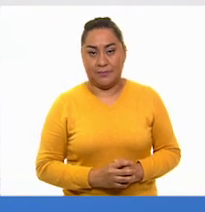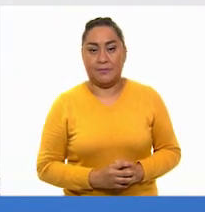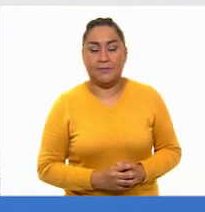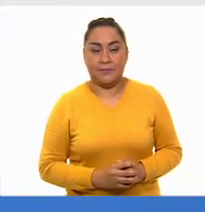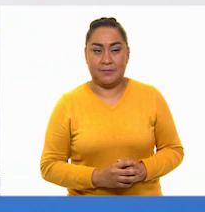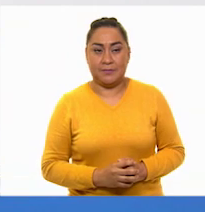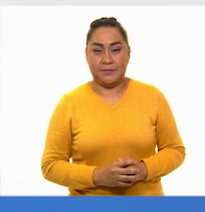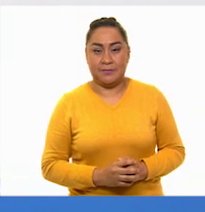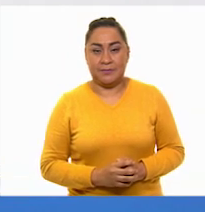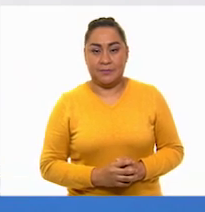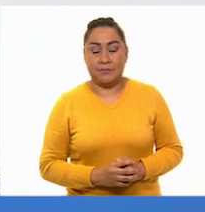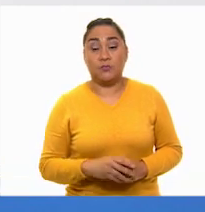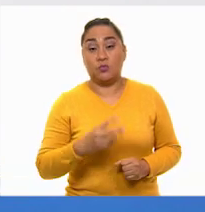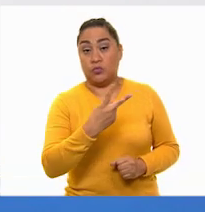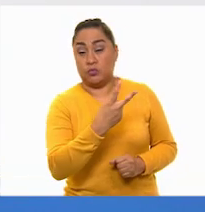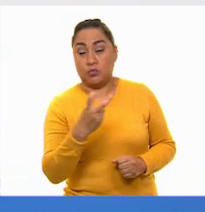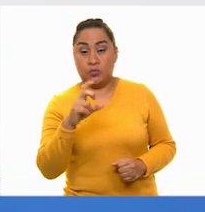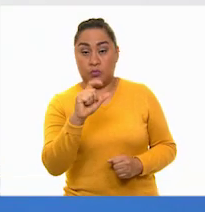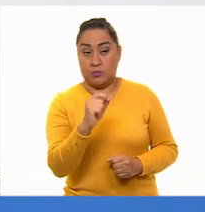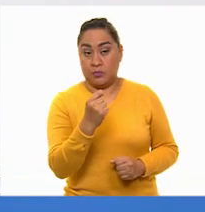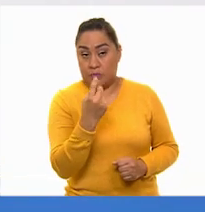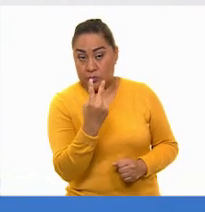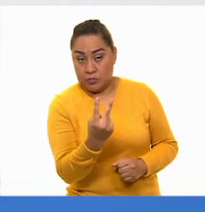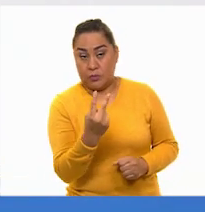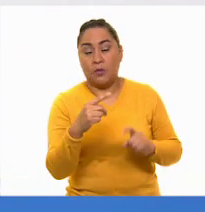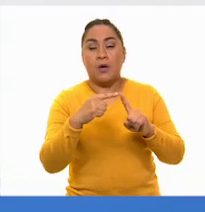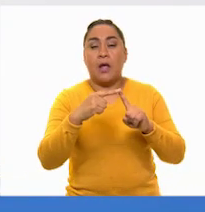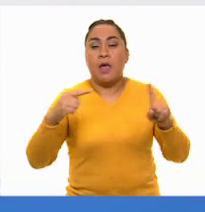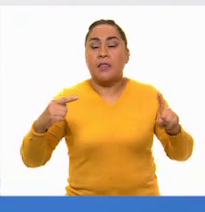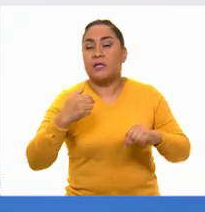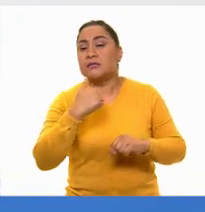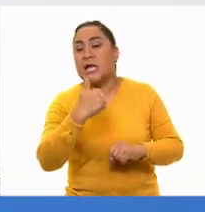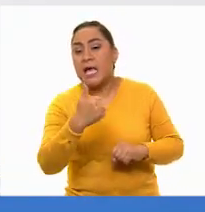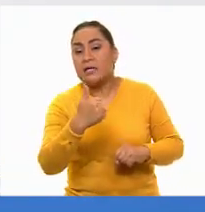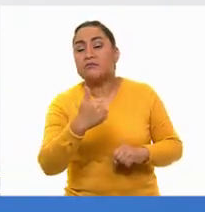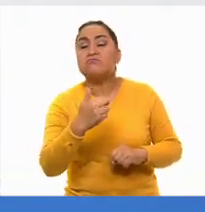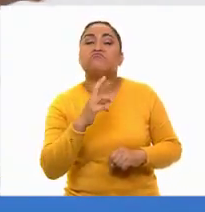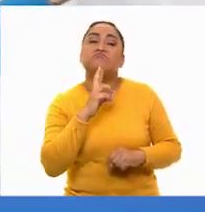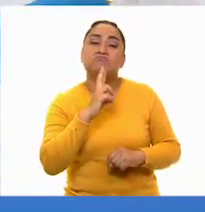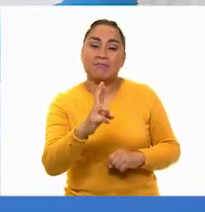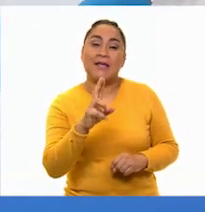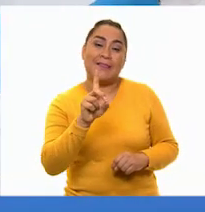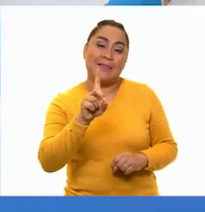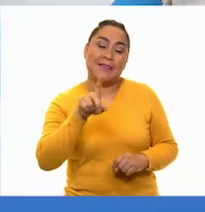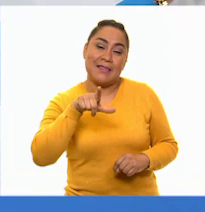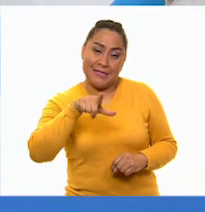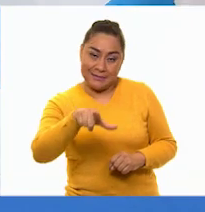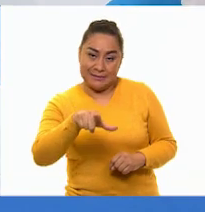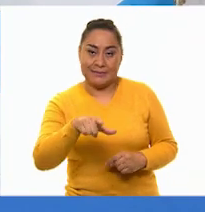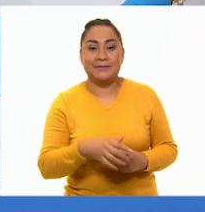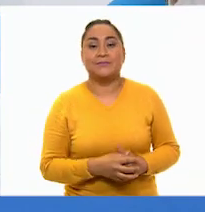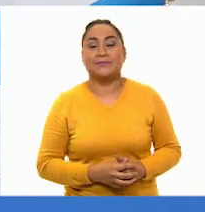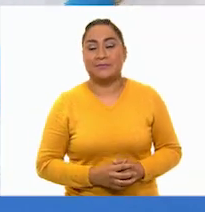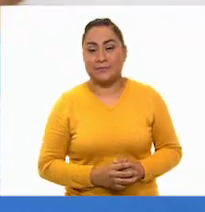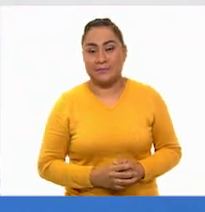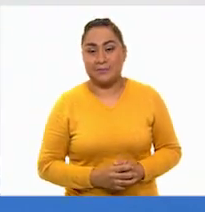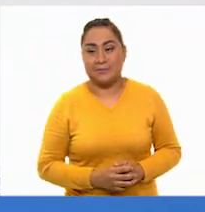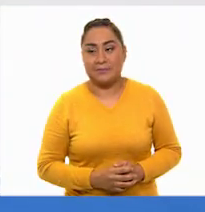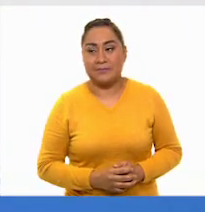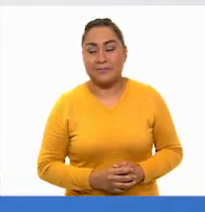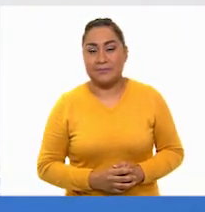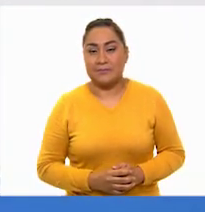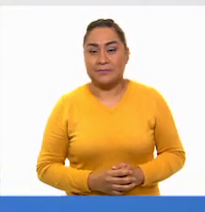36.83, ok. 222 entre 6 nos da 37, maestra. 37, muy